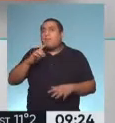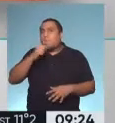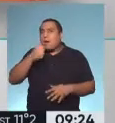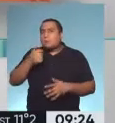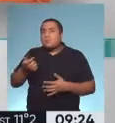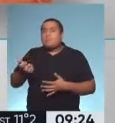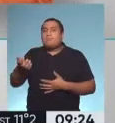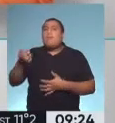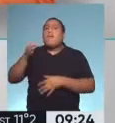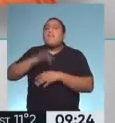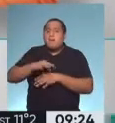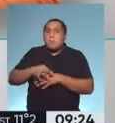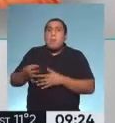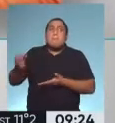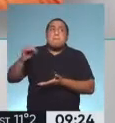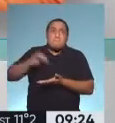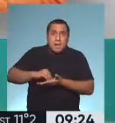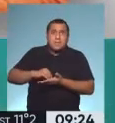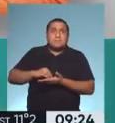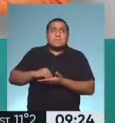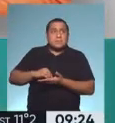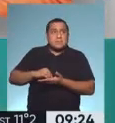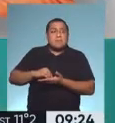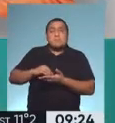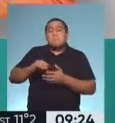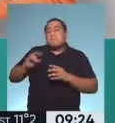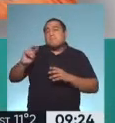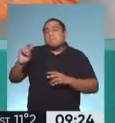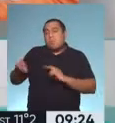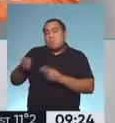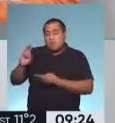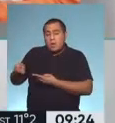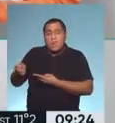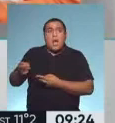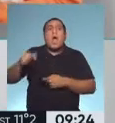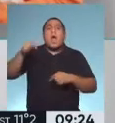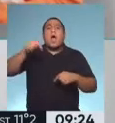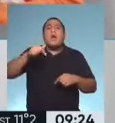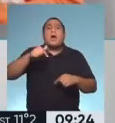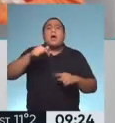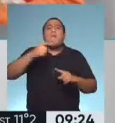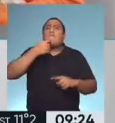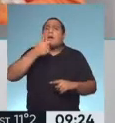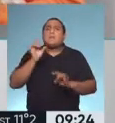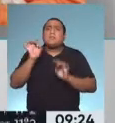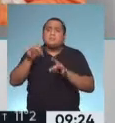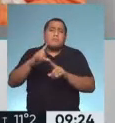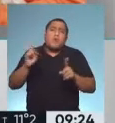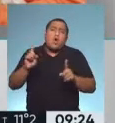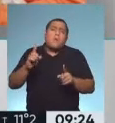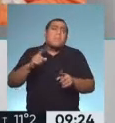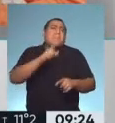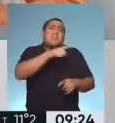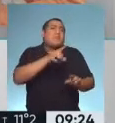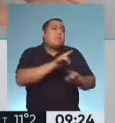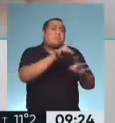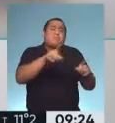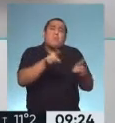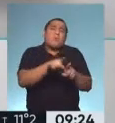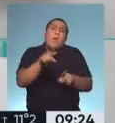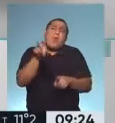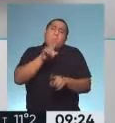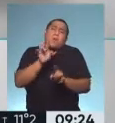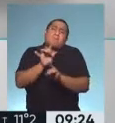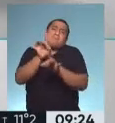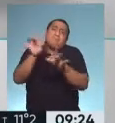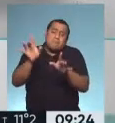acá vemos que en general no son más susceptibles de infectarse se infectan como la población general pero si serían más susceptibles de